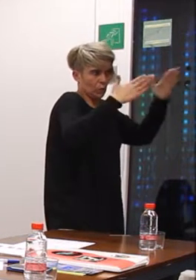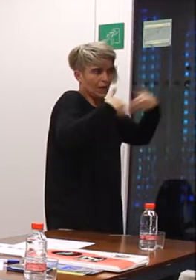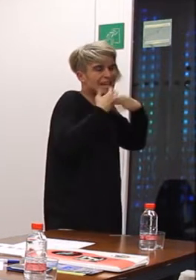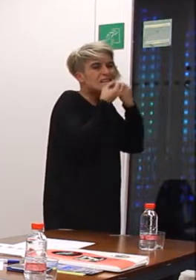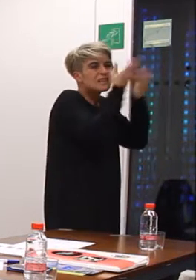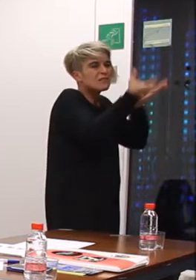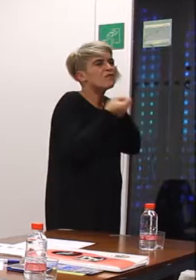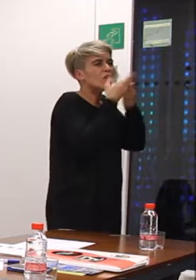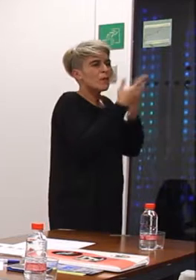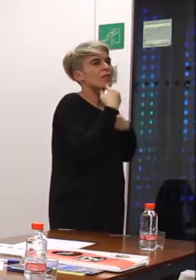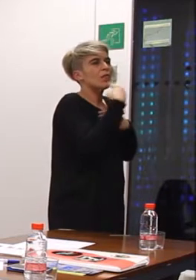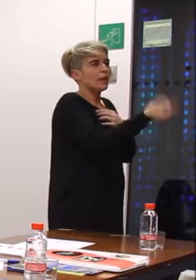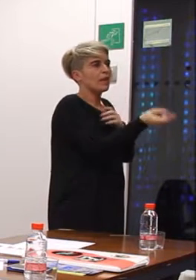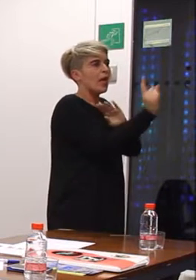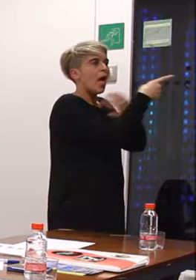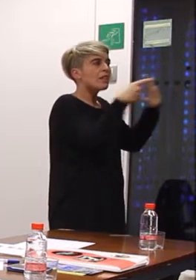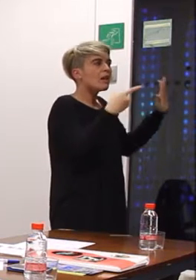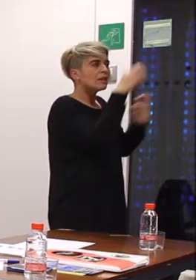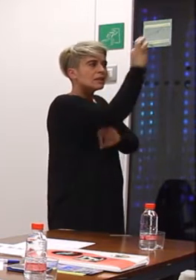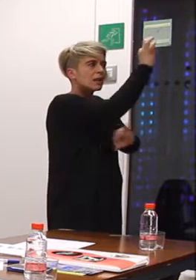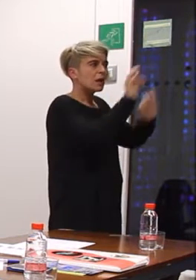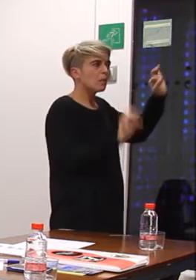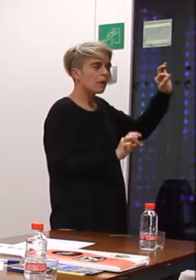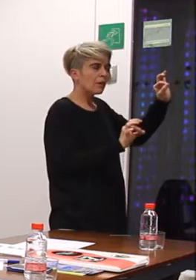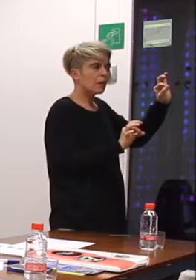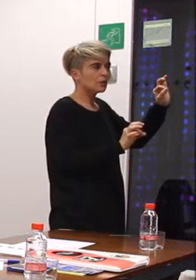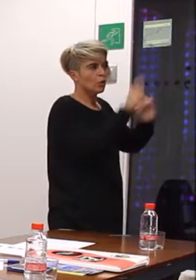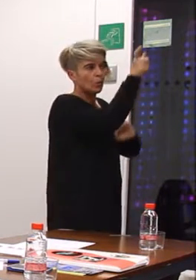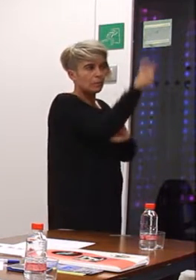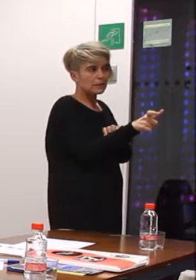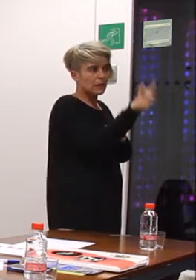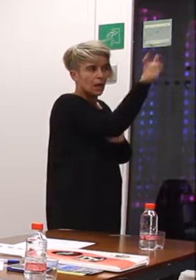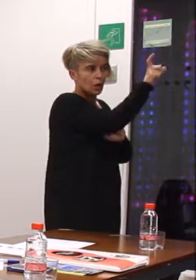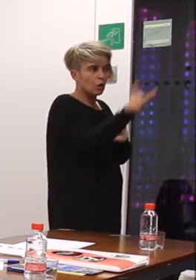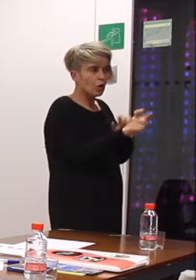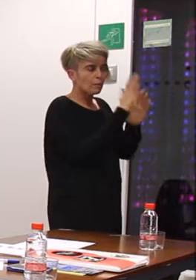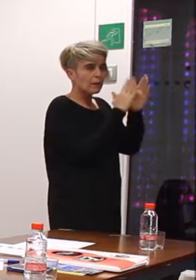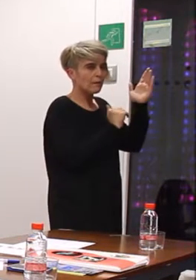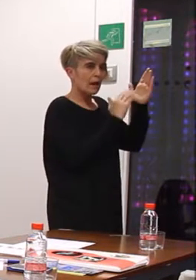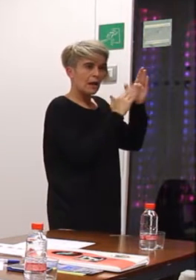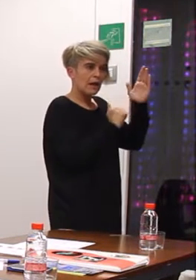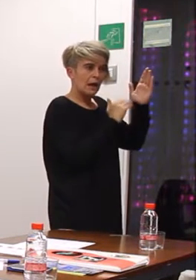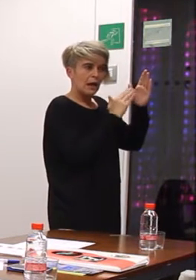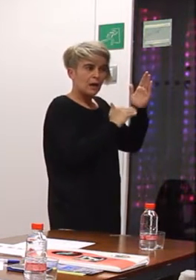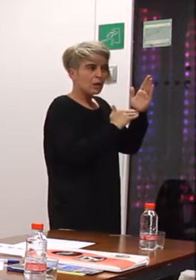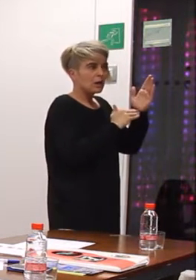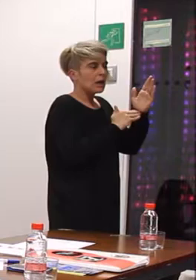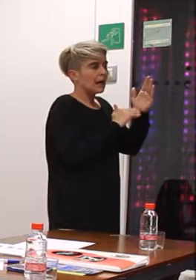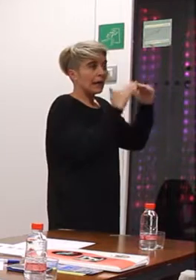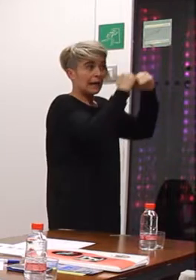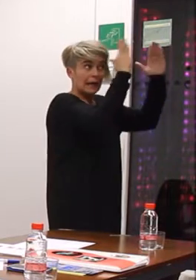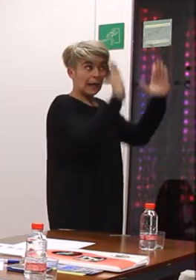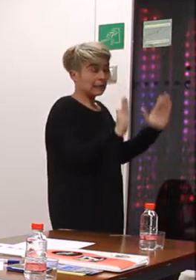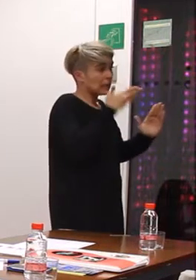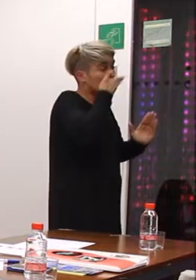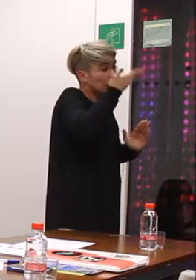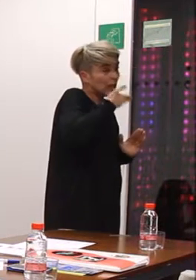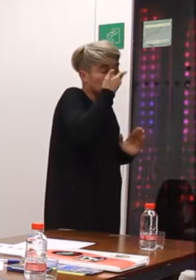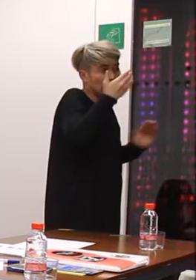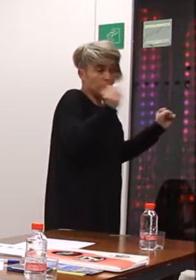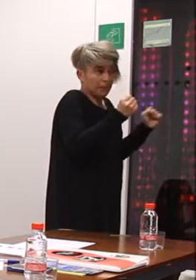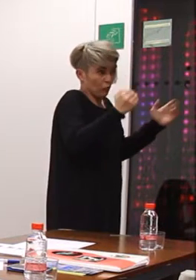que el 16% de las personas en la Comunidad Valenciana no pueden mantener esa vivienda totalmente calefaccionada en invierno, que